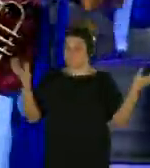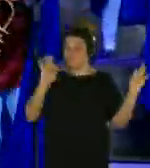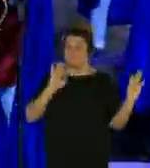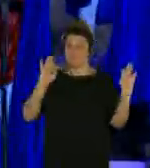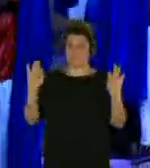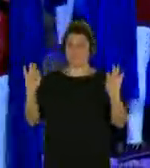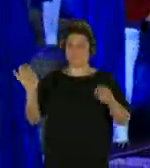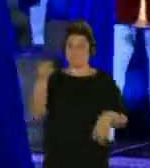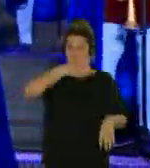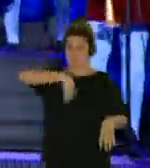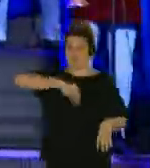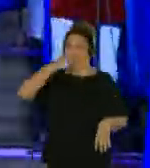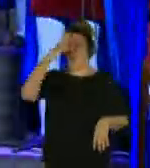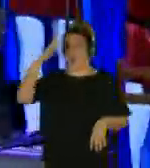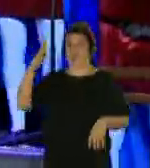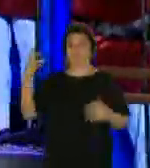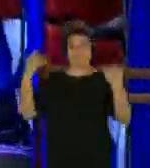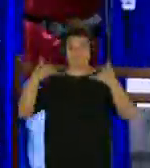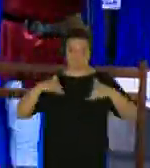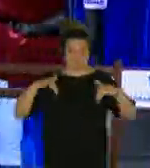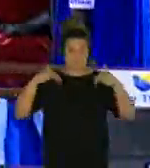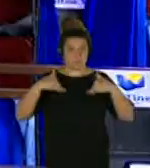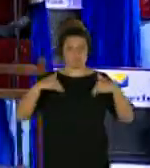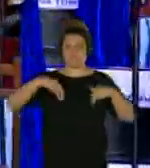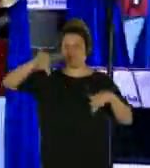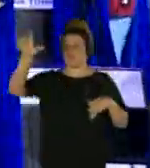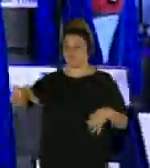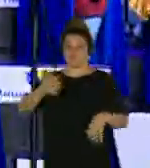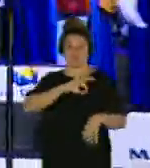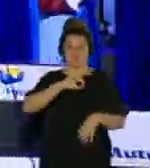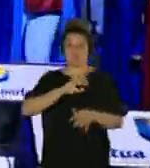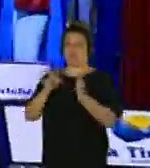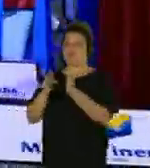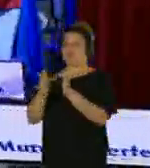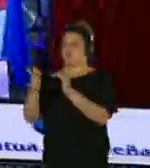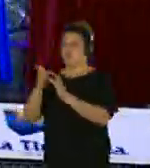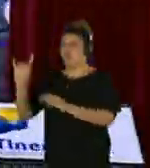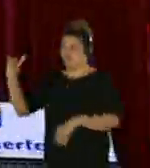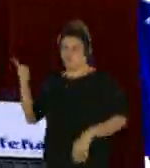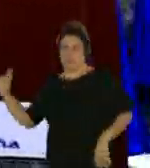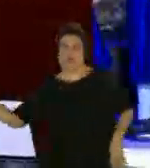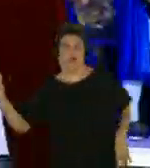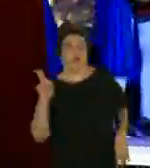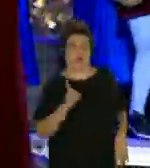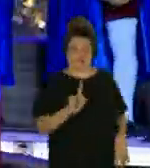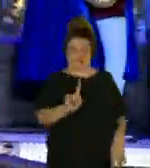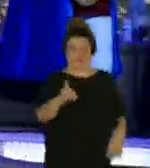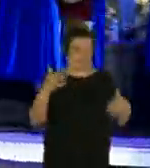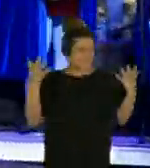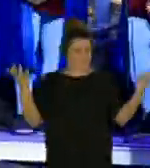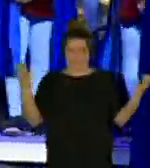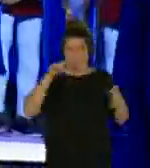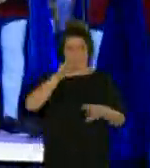tenemos nuevos carnavales y un tal Don Cristóbal aquí se coló a dejarnos